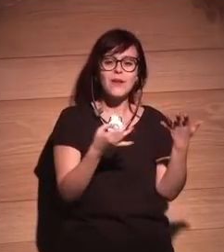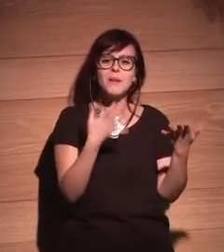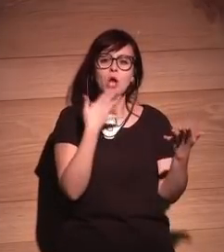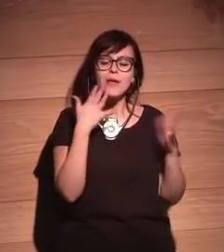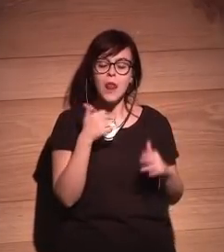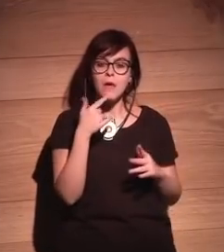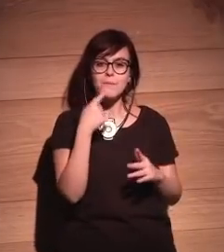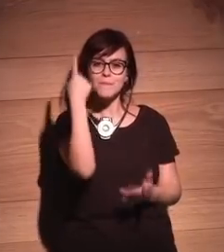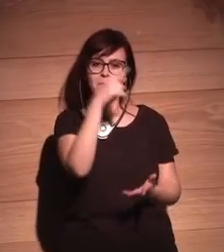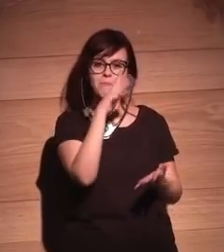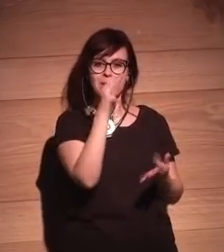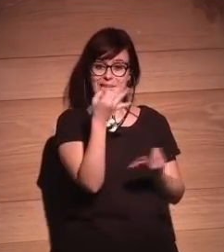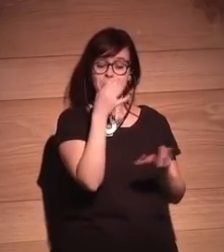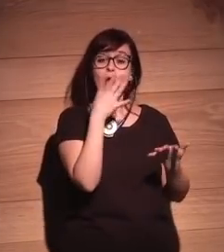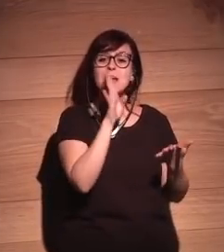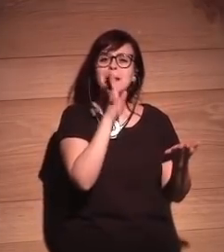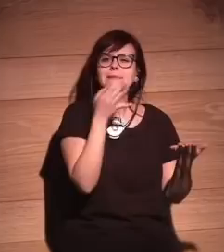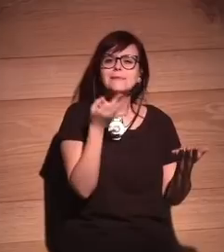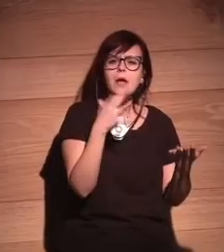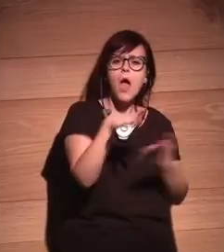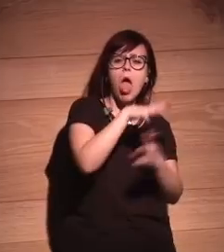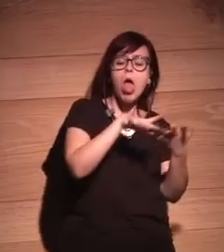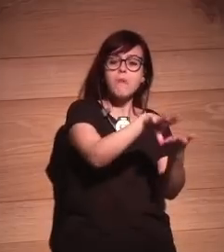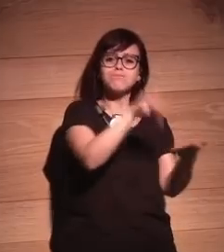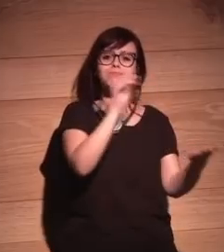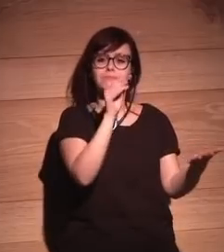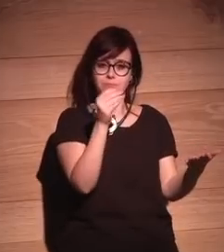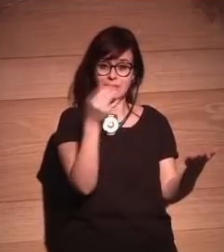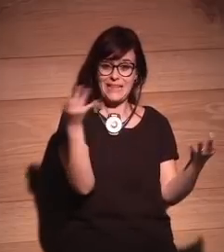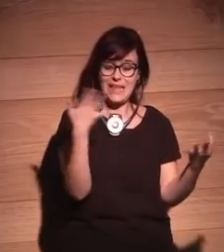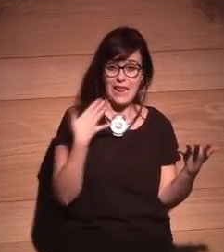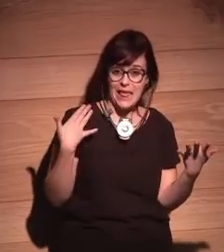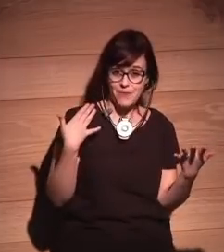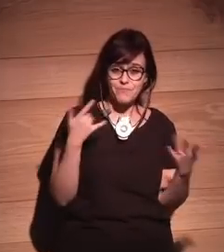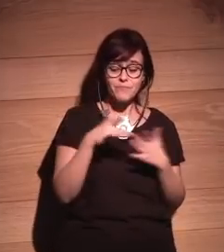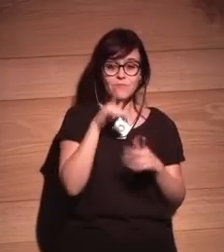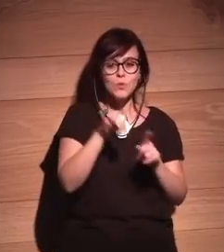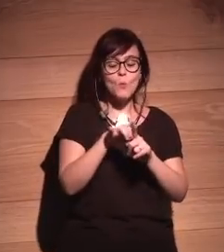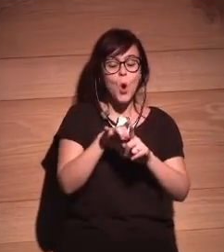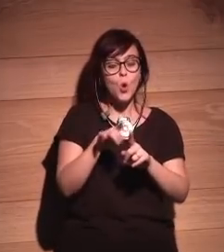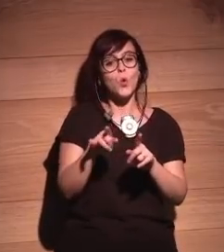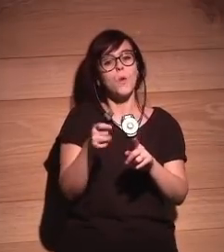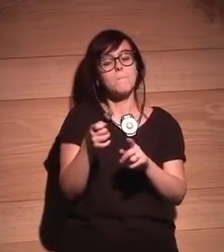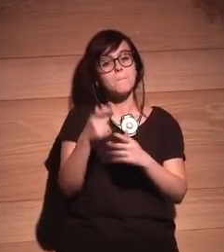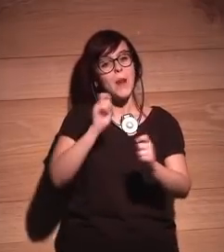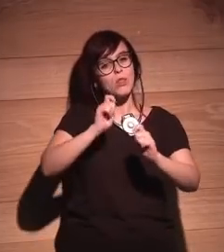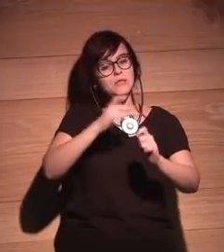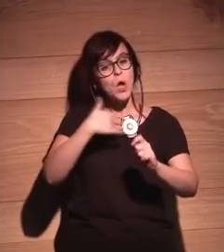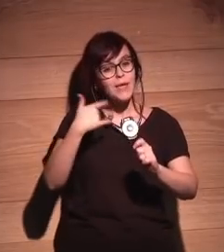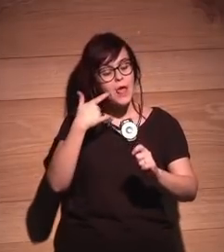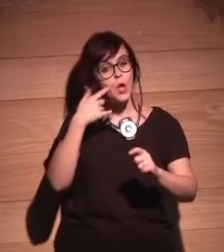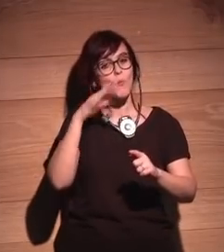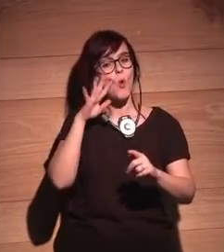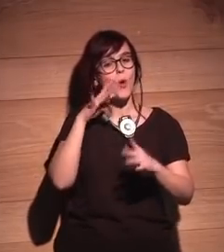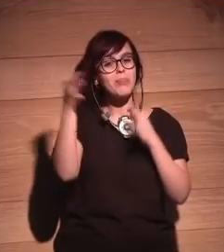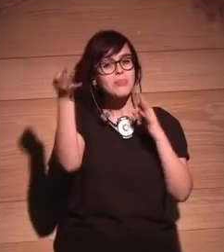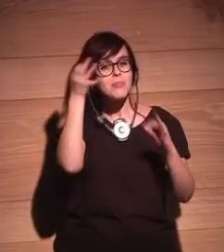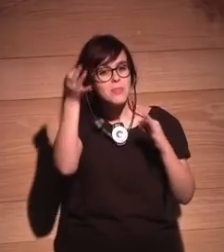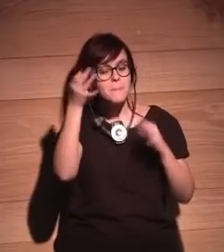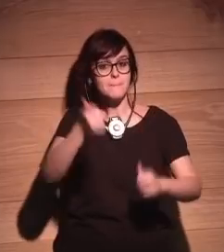comprender mejor qué es lo que está sucediendo. Es decir, un paso atrás, revitalizar un periodismo con más